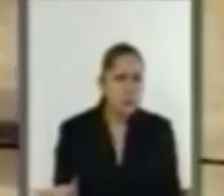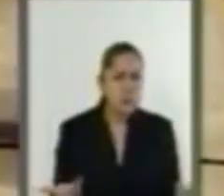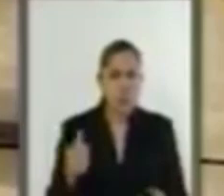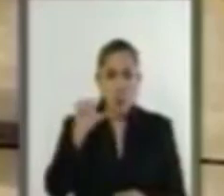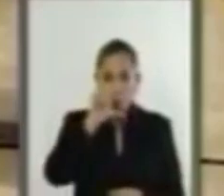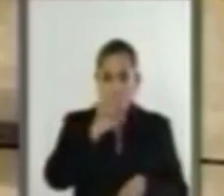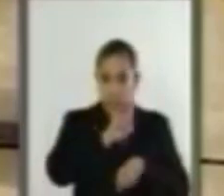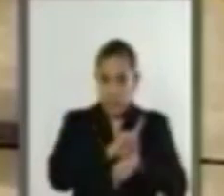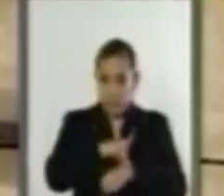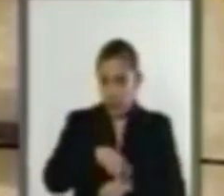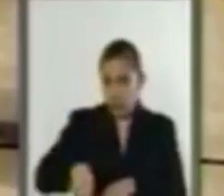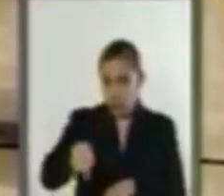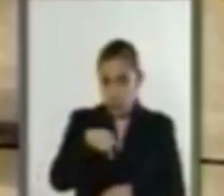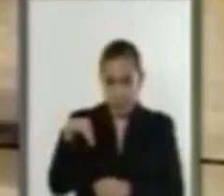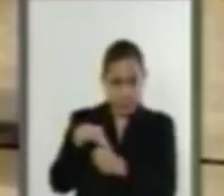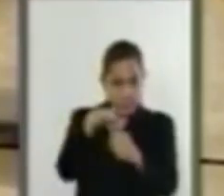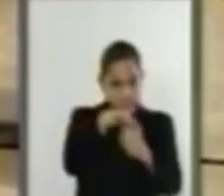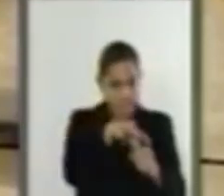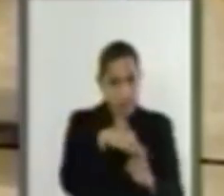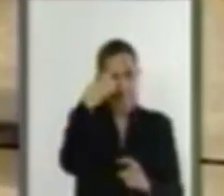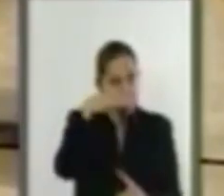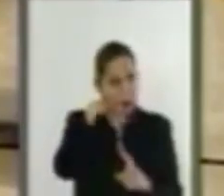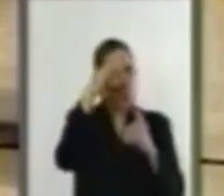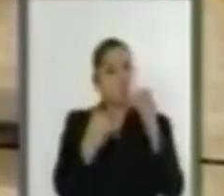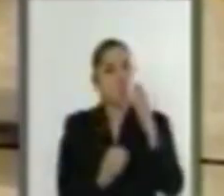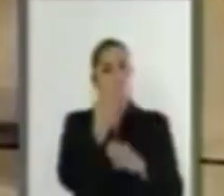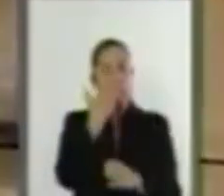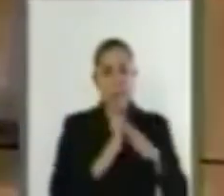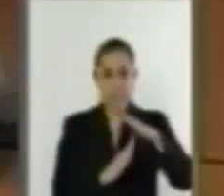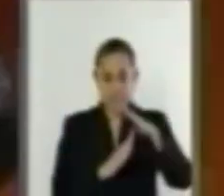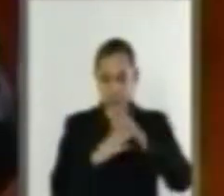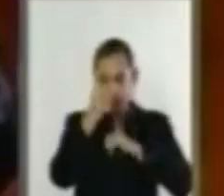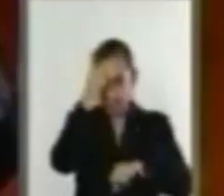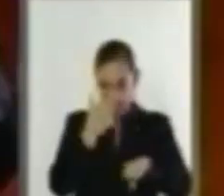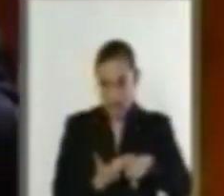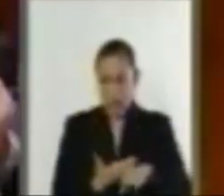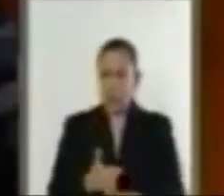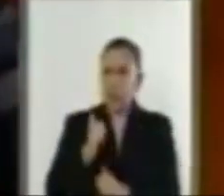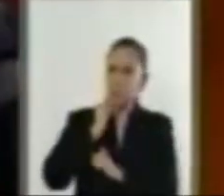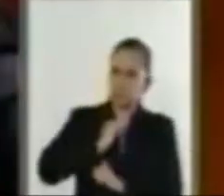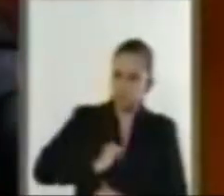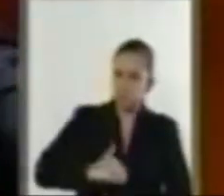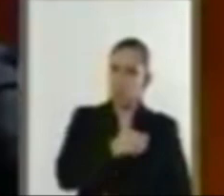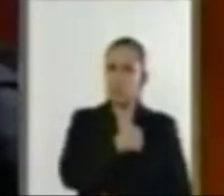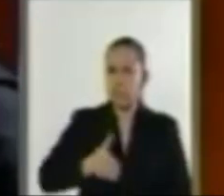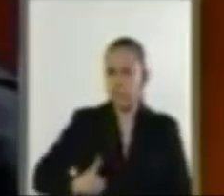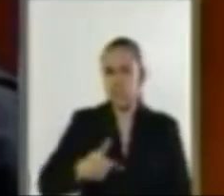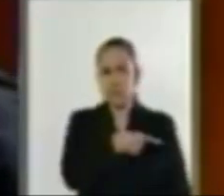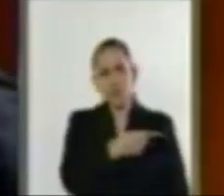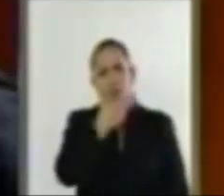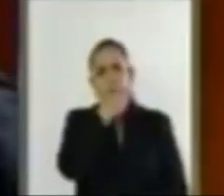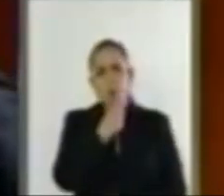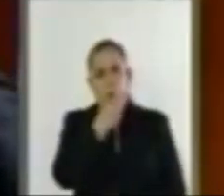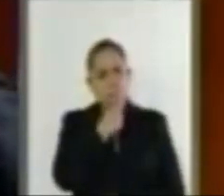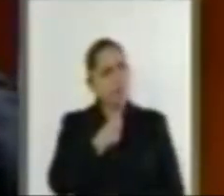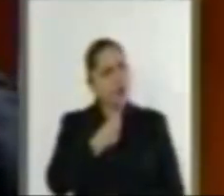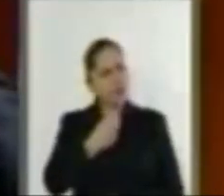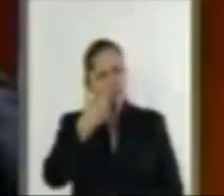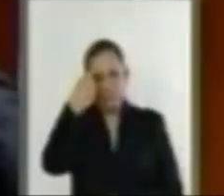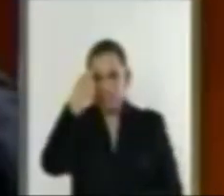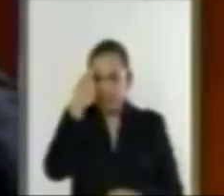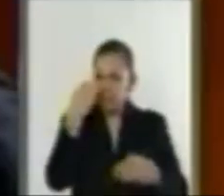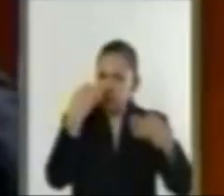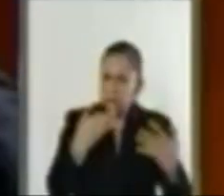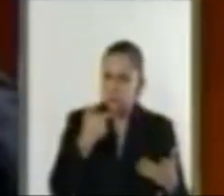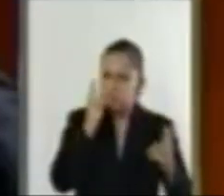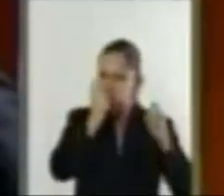con demasiados elogios de Morena. También subió a tribuna el senador Barbosa y le agradezco mucho, se expresó pues muy